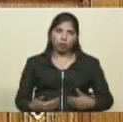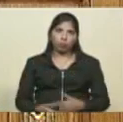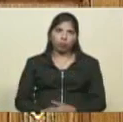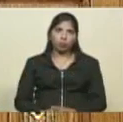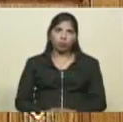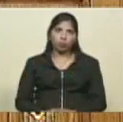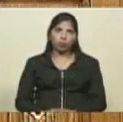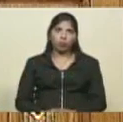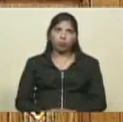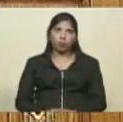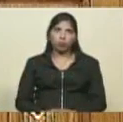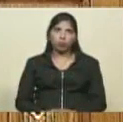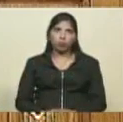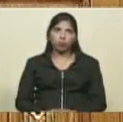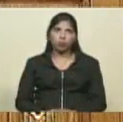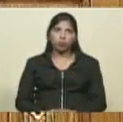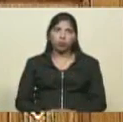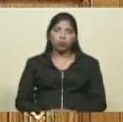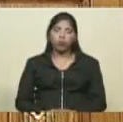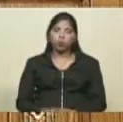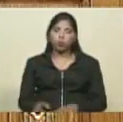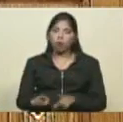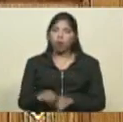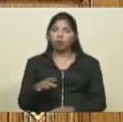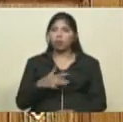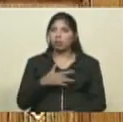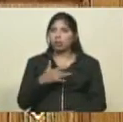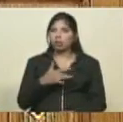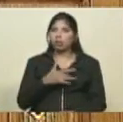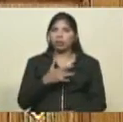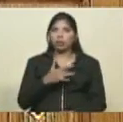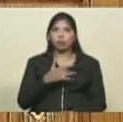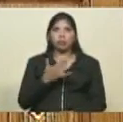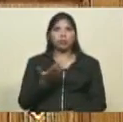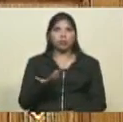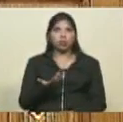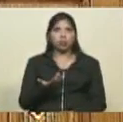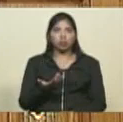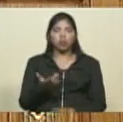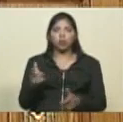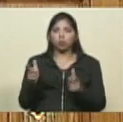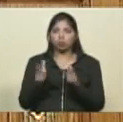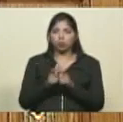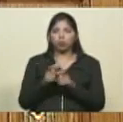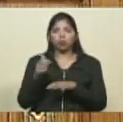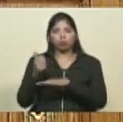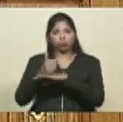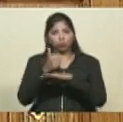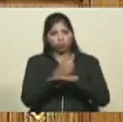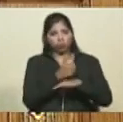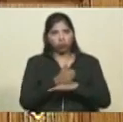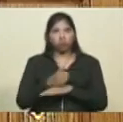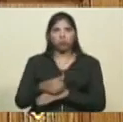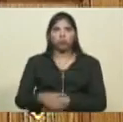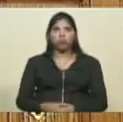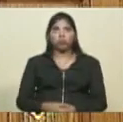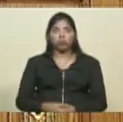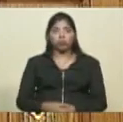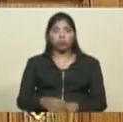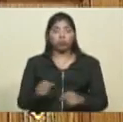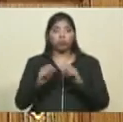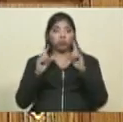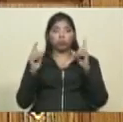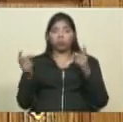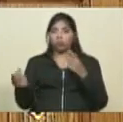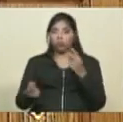la humanidad está la sensibilidad de un cuerpo directivo de revolucionarios que reaccionan